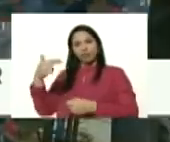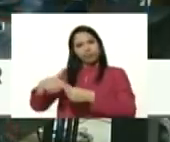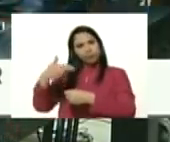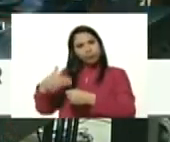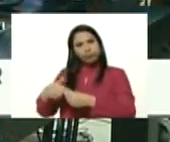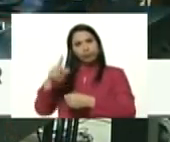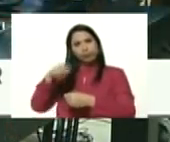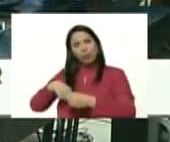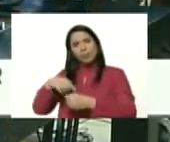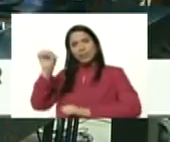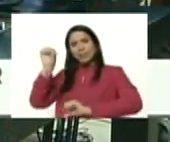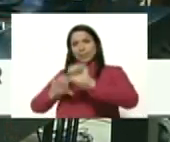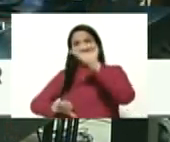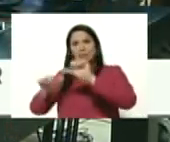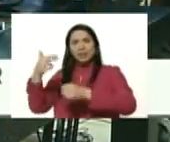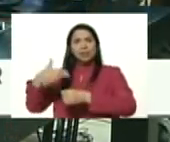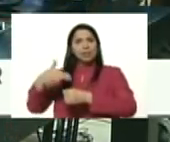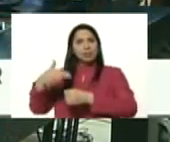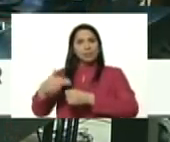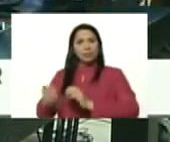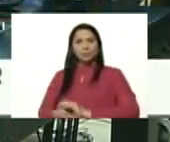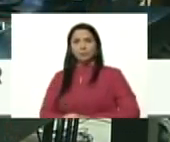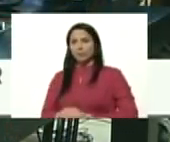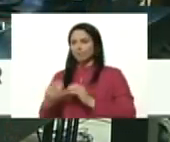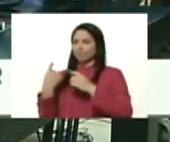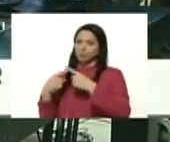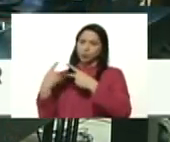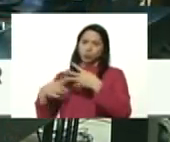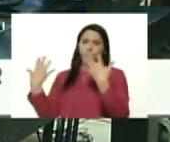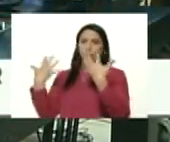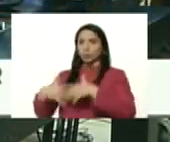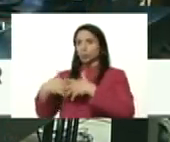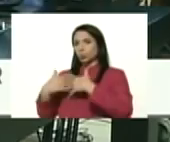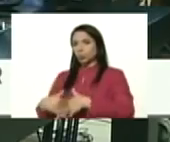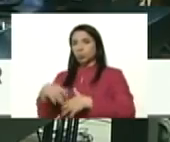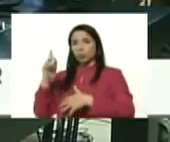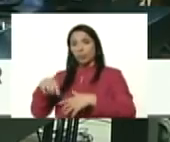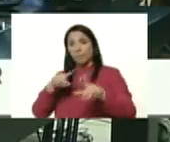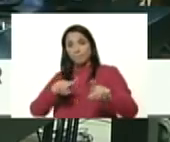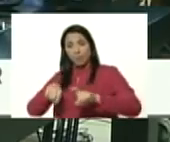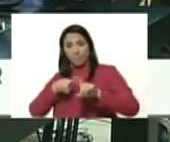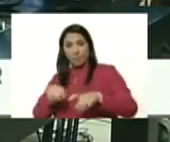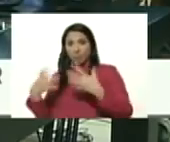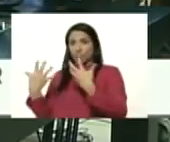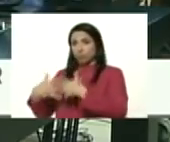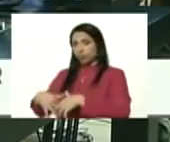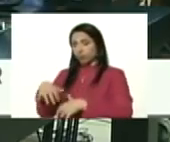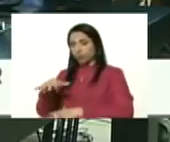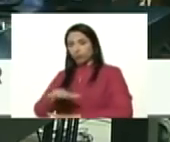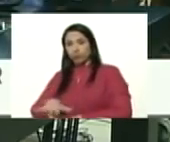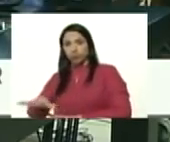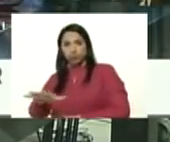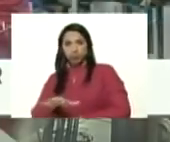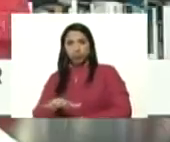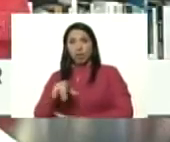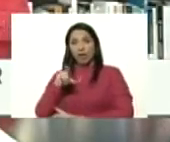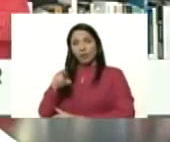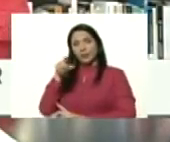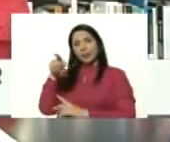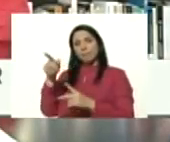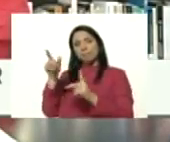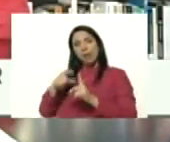la petroquímica, en todas las industrias, en la agroindustria, en el campo. Esa es la